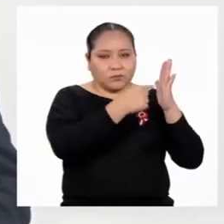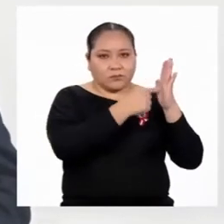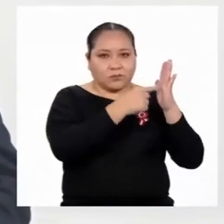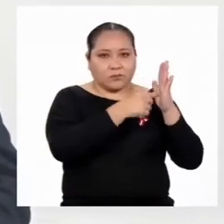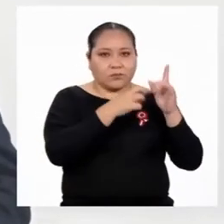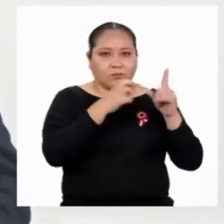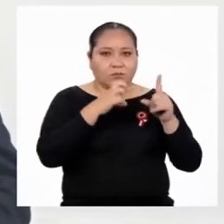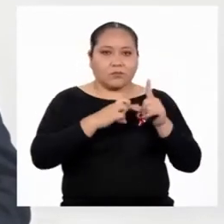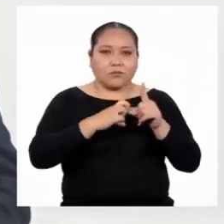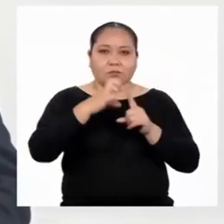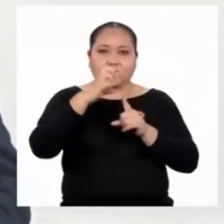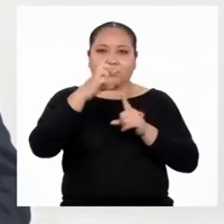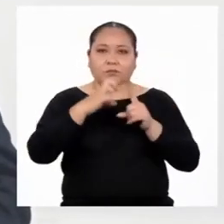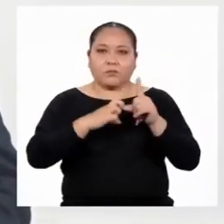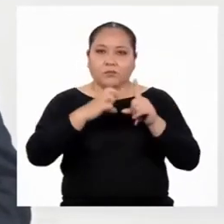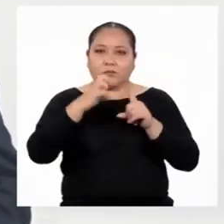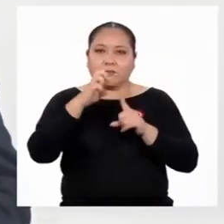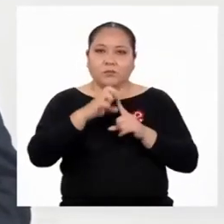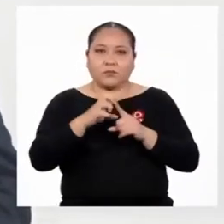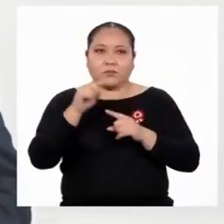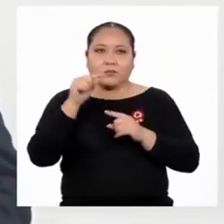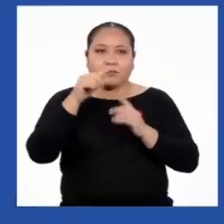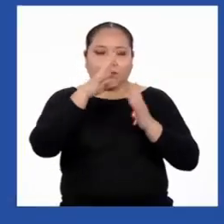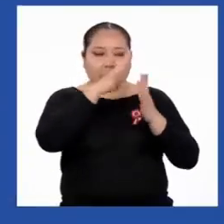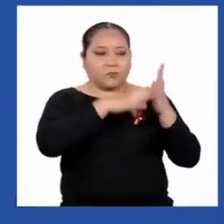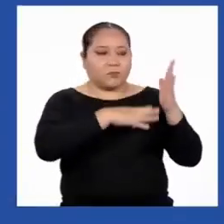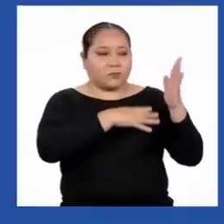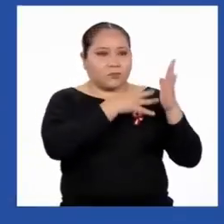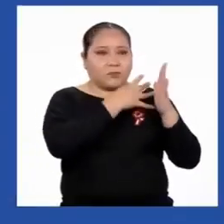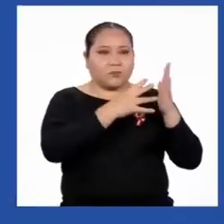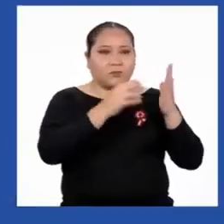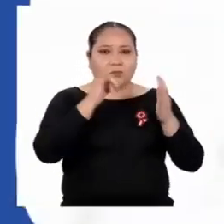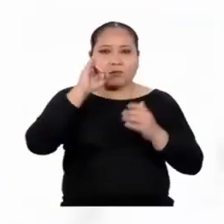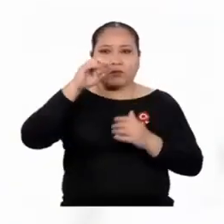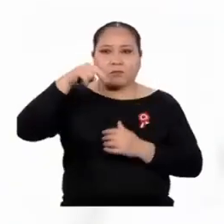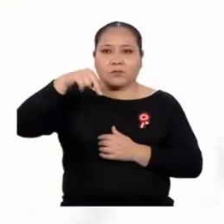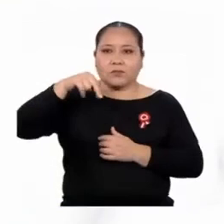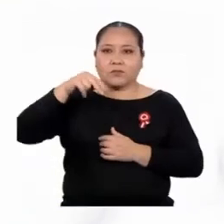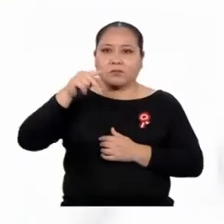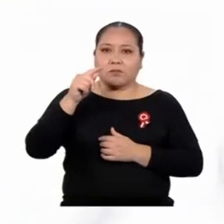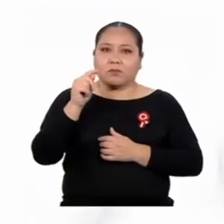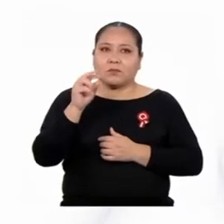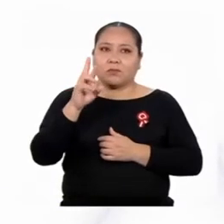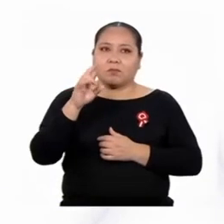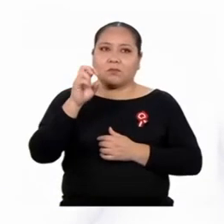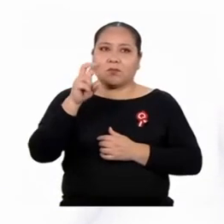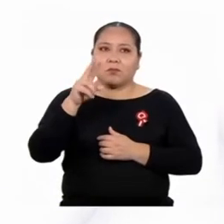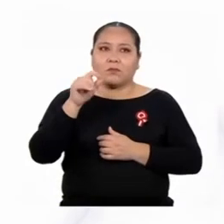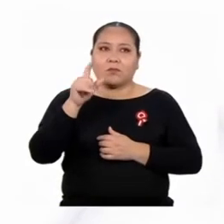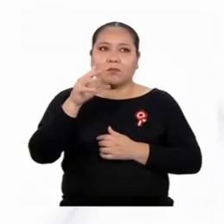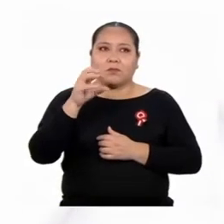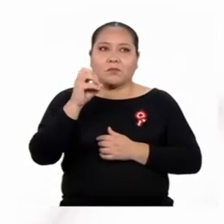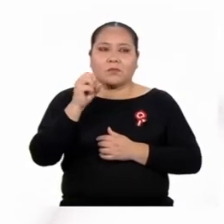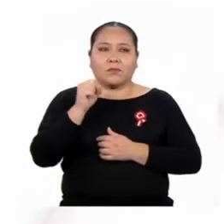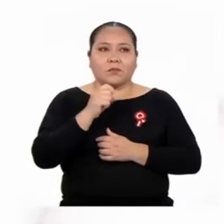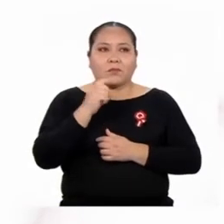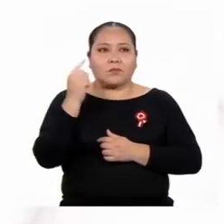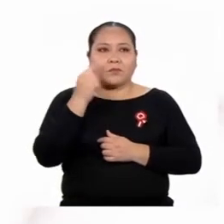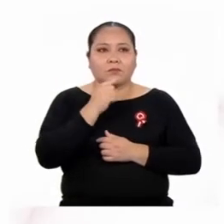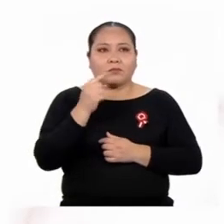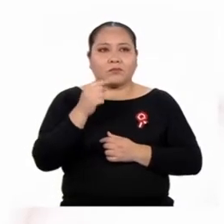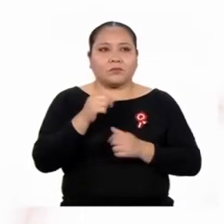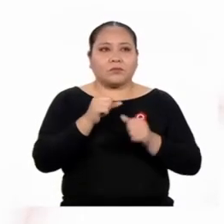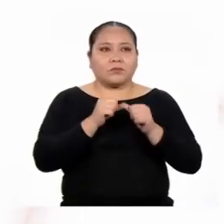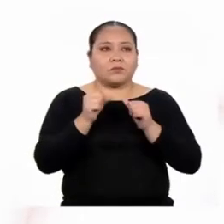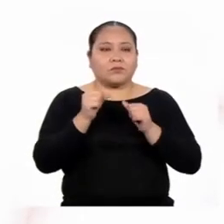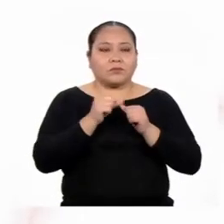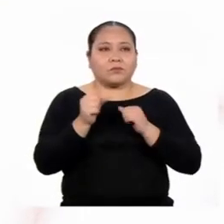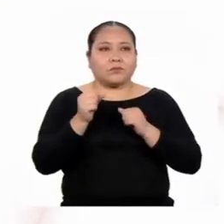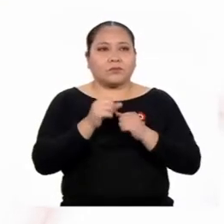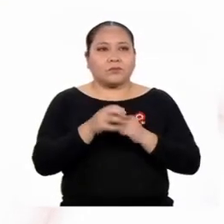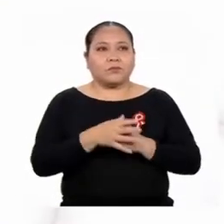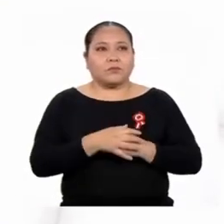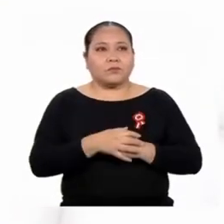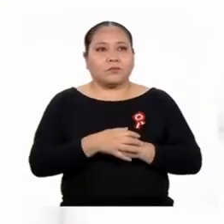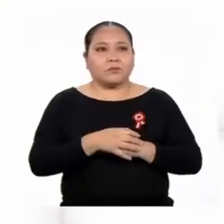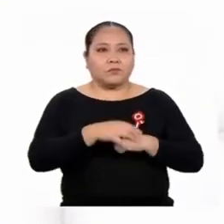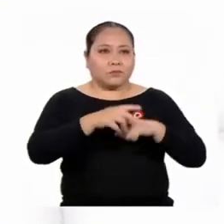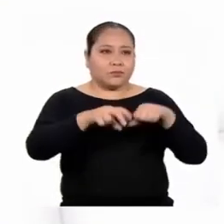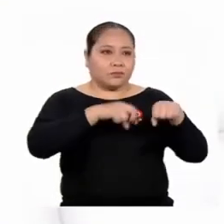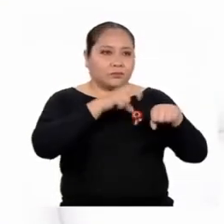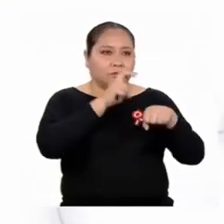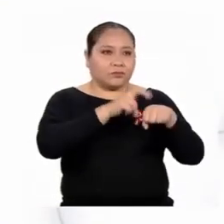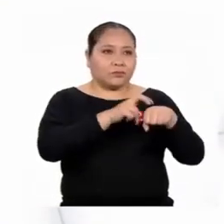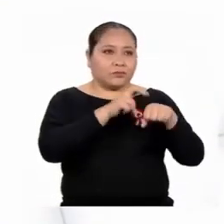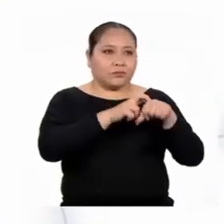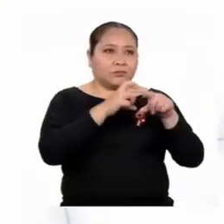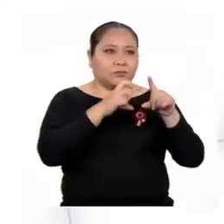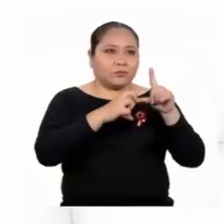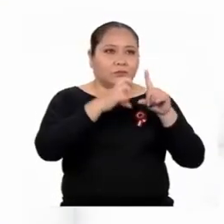la presión arterial en una tabla de intervalos. Según este cuadro, los valores para una presión arterial normal